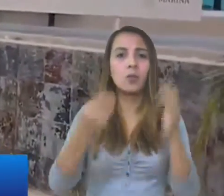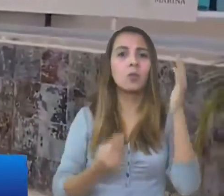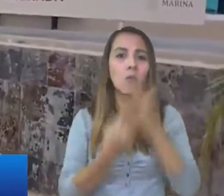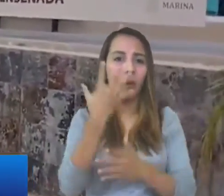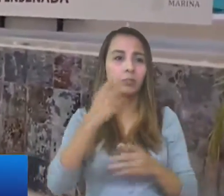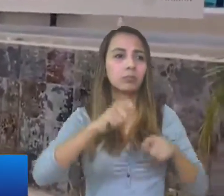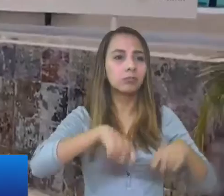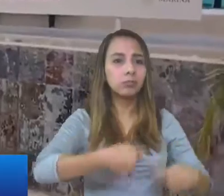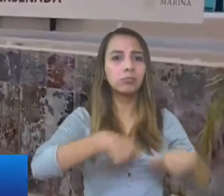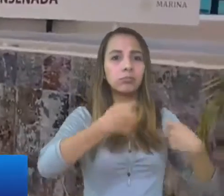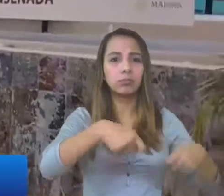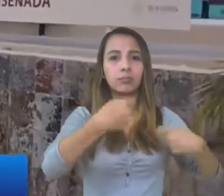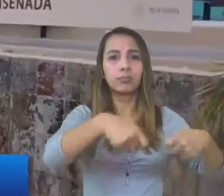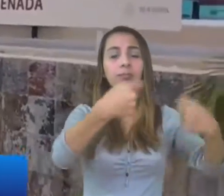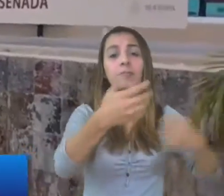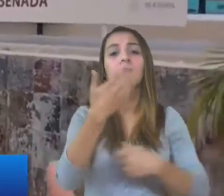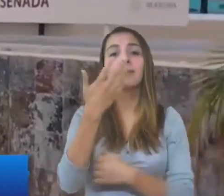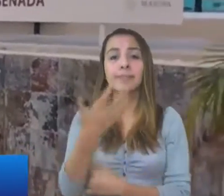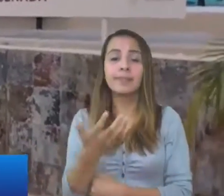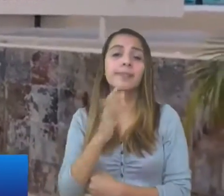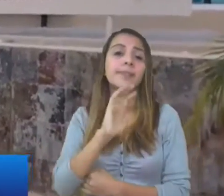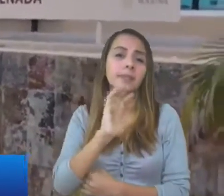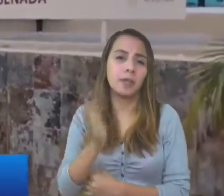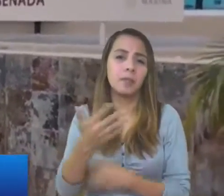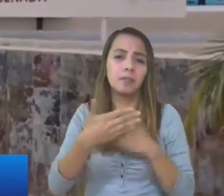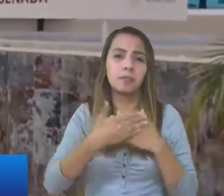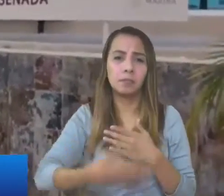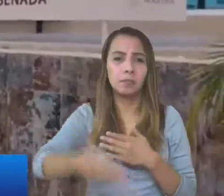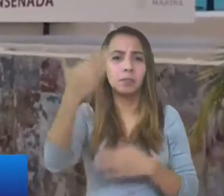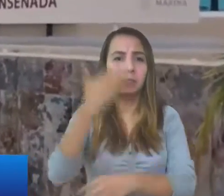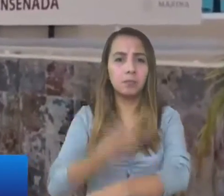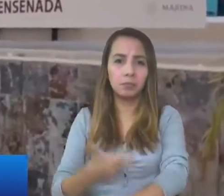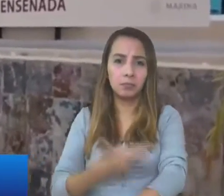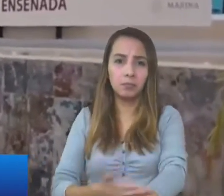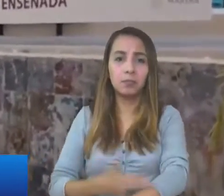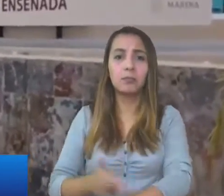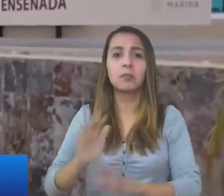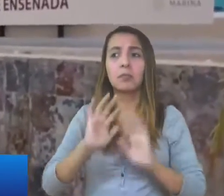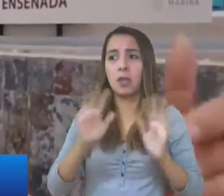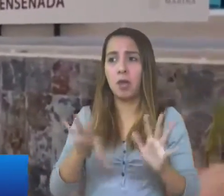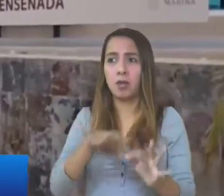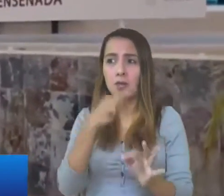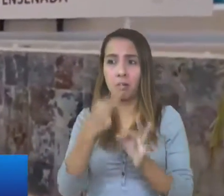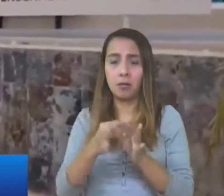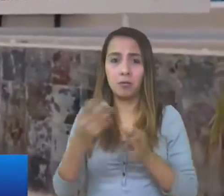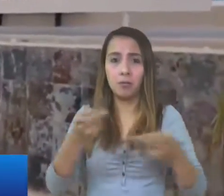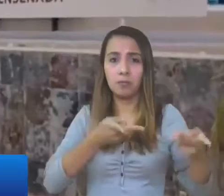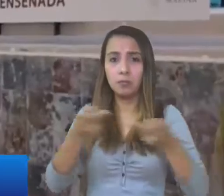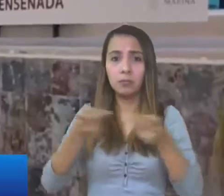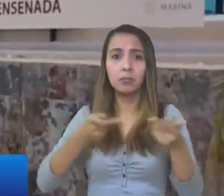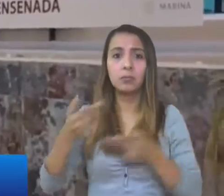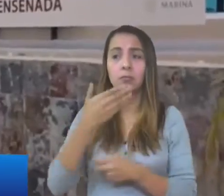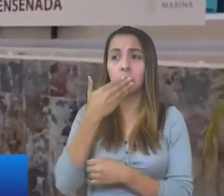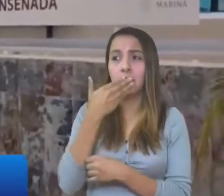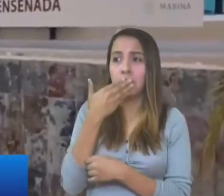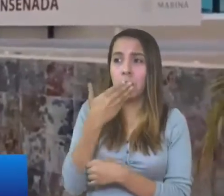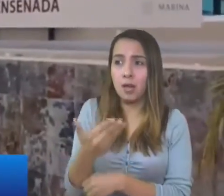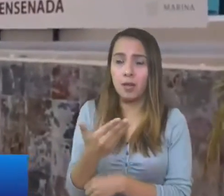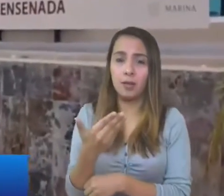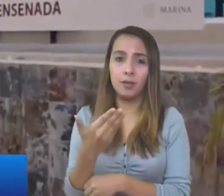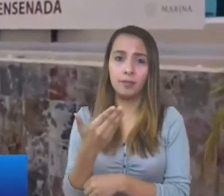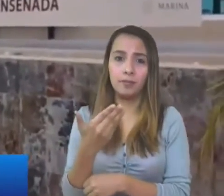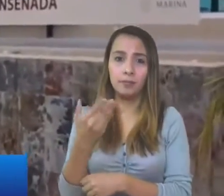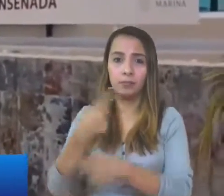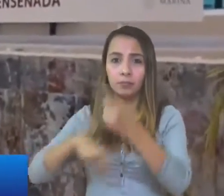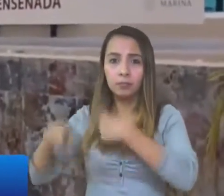Entonces, se le va a dar para adelante todo esto. Quedamos ya luego de hacer un buen documento entre